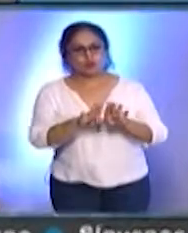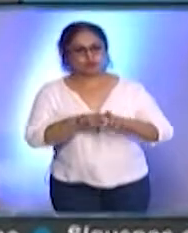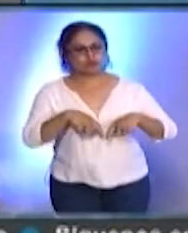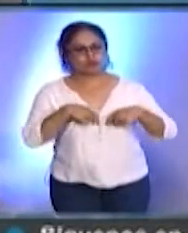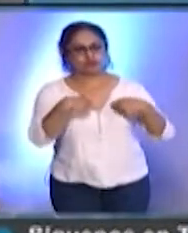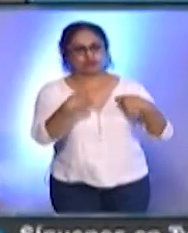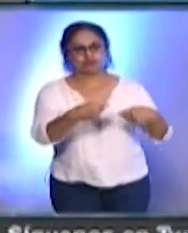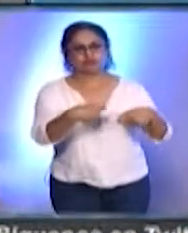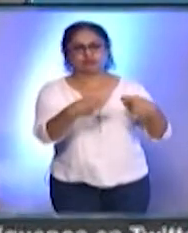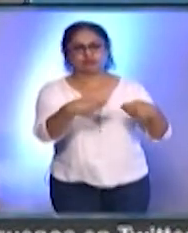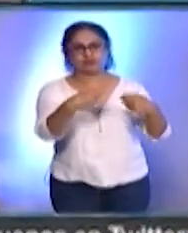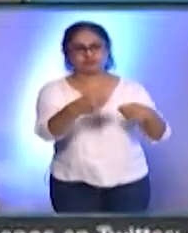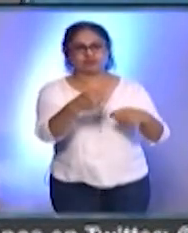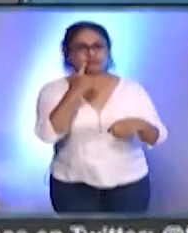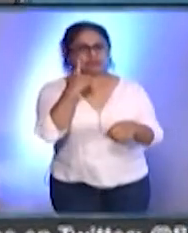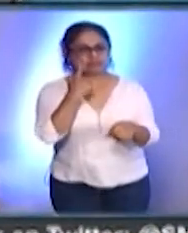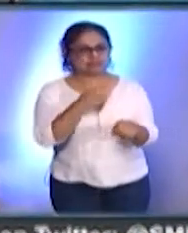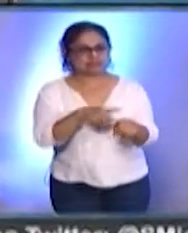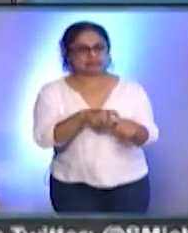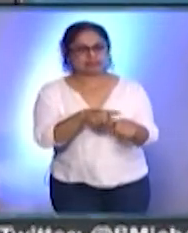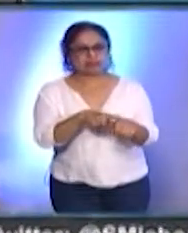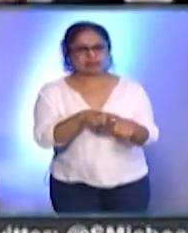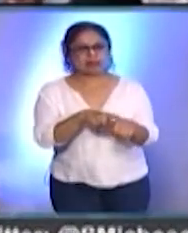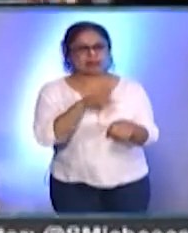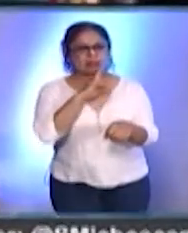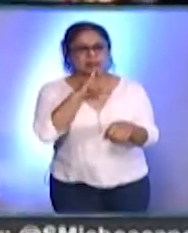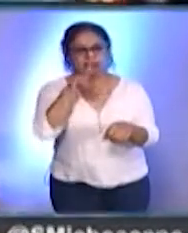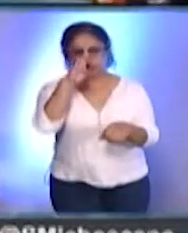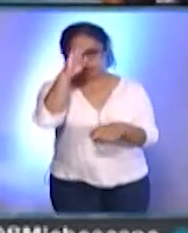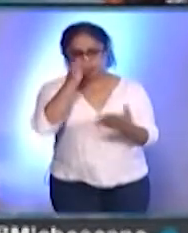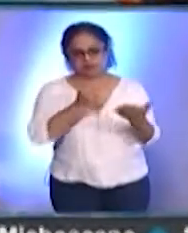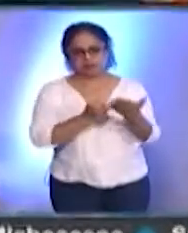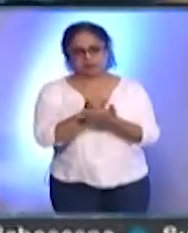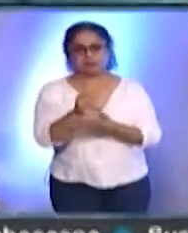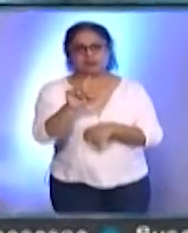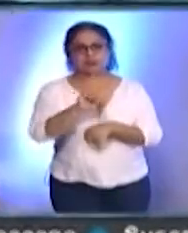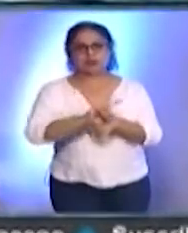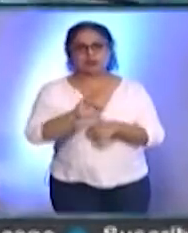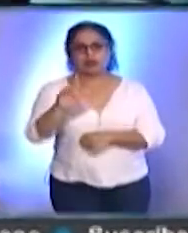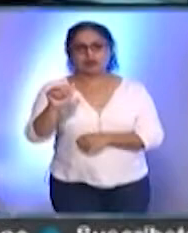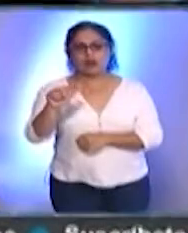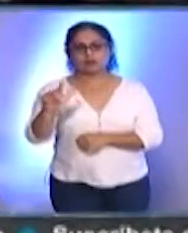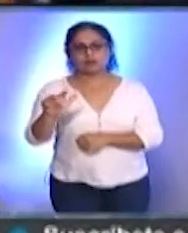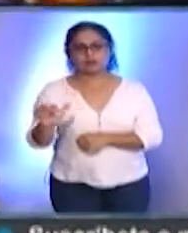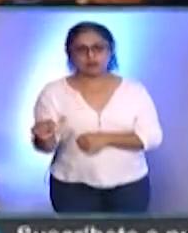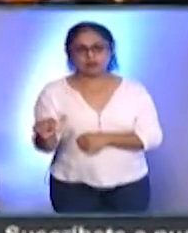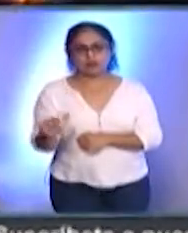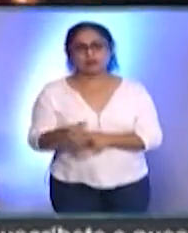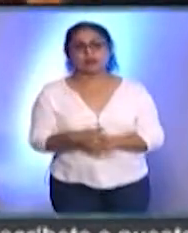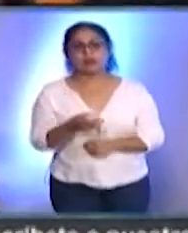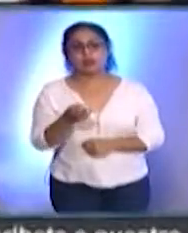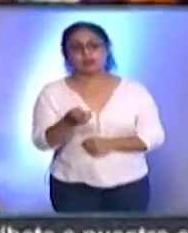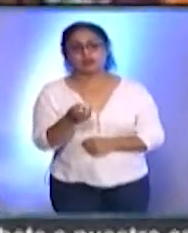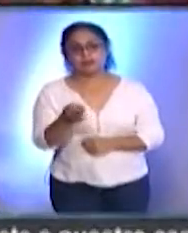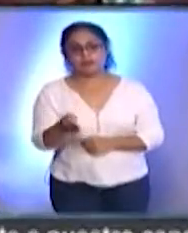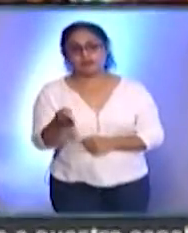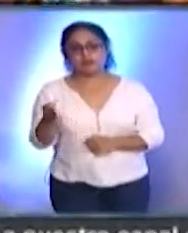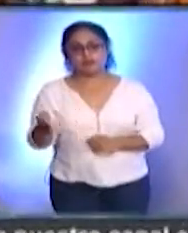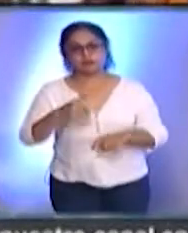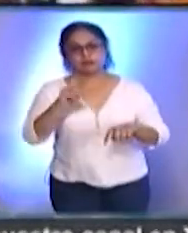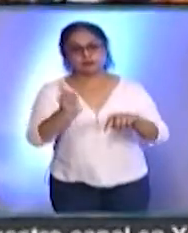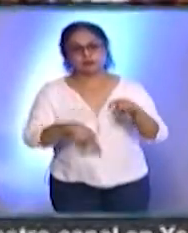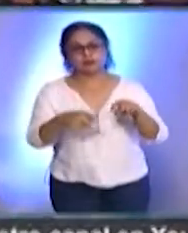bueno, se siguió mencionando como Día de la Raza. Hoy en día existen diferentes denominaciones para esta fecha, para la reivindicación de los